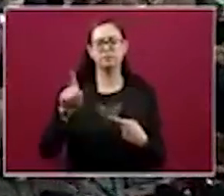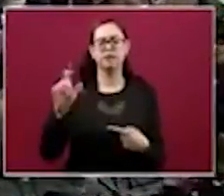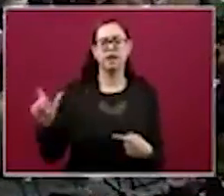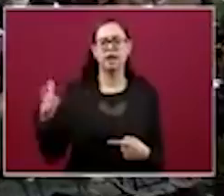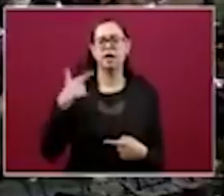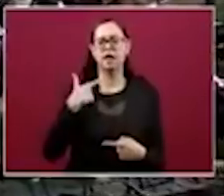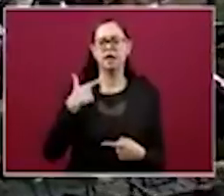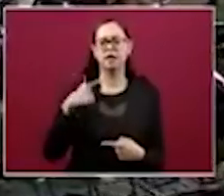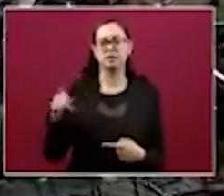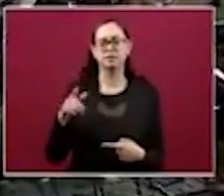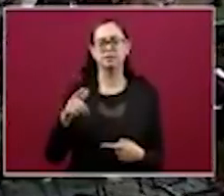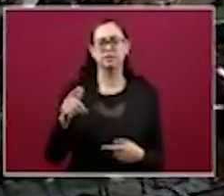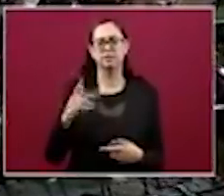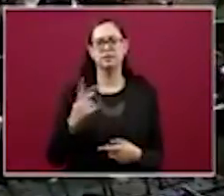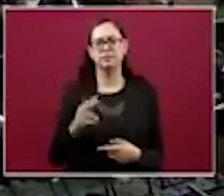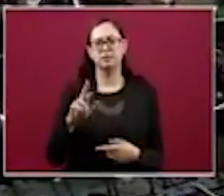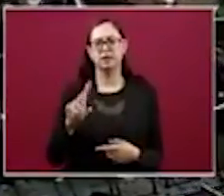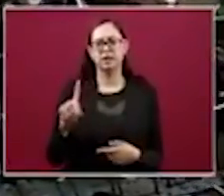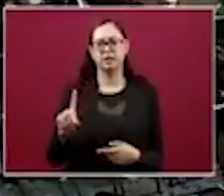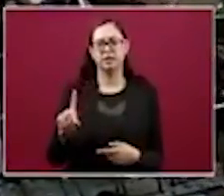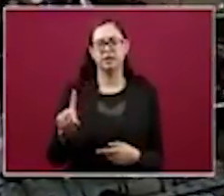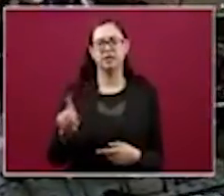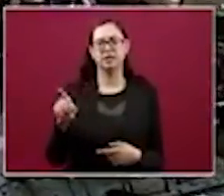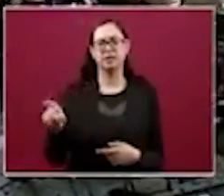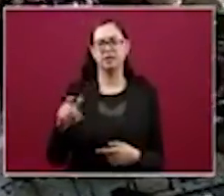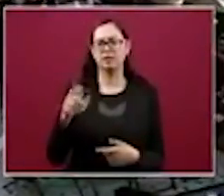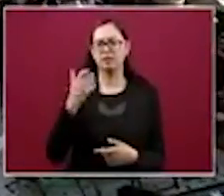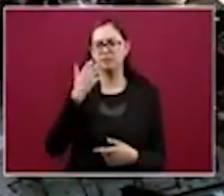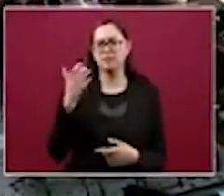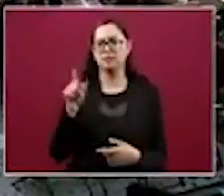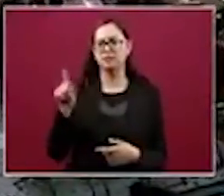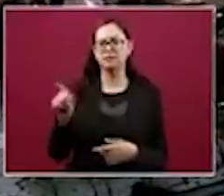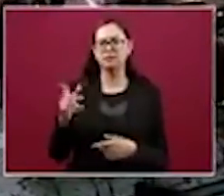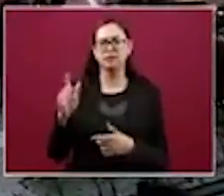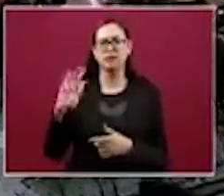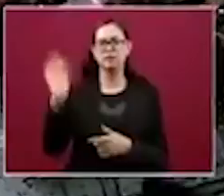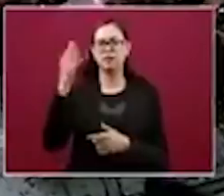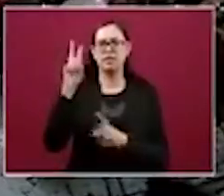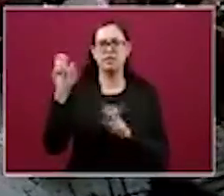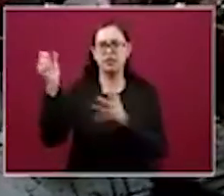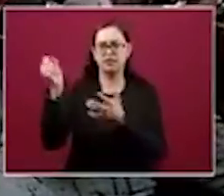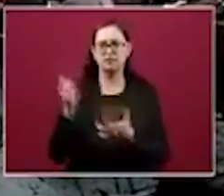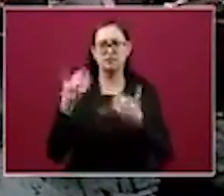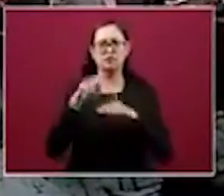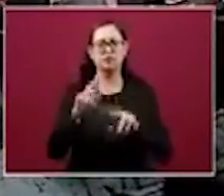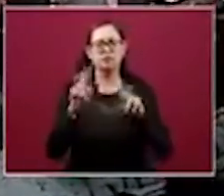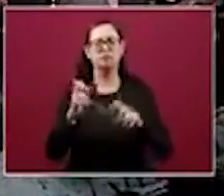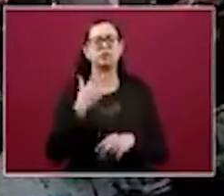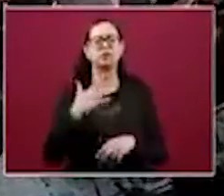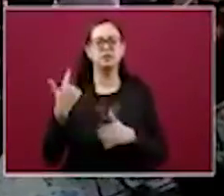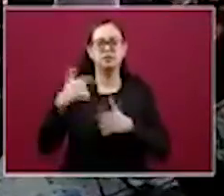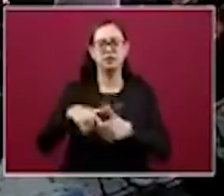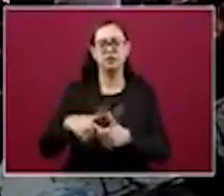perredista pues buscando bajar recursos federales para el tema del huachicoleo y apoderarse